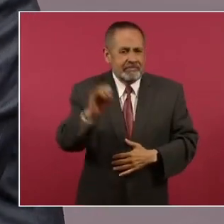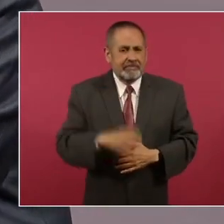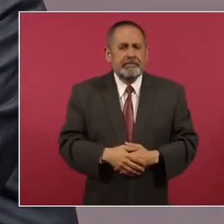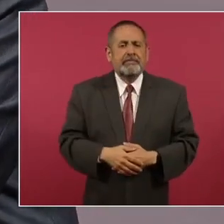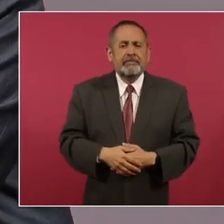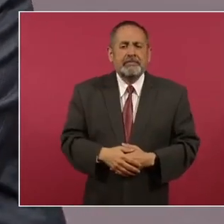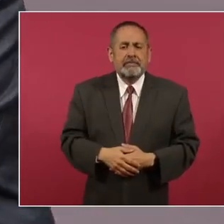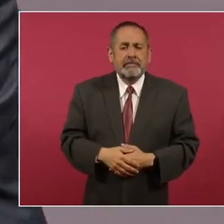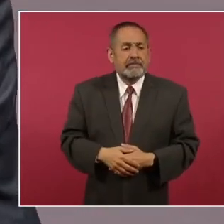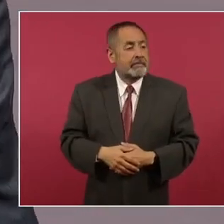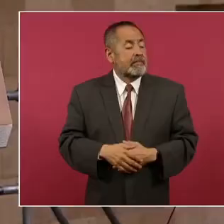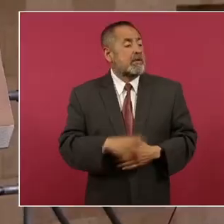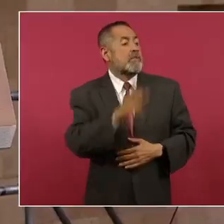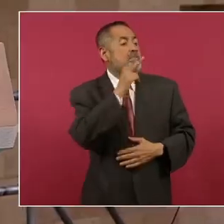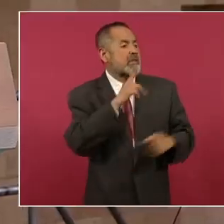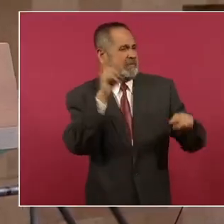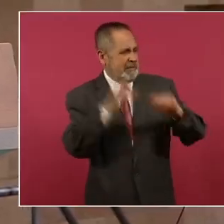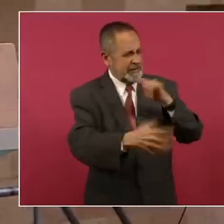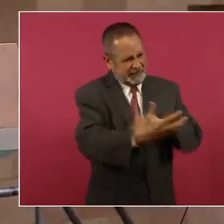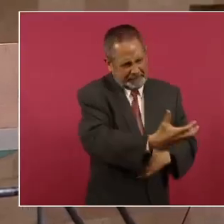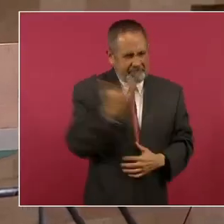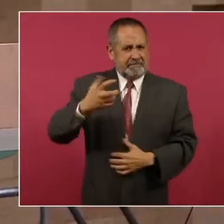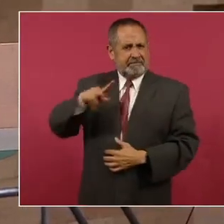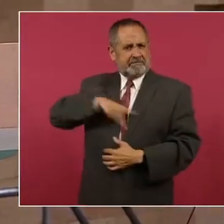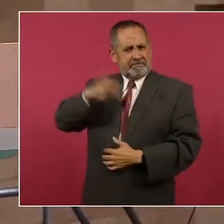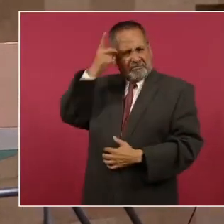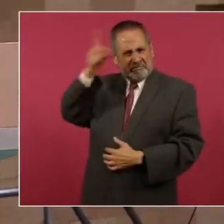¡Viva la expropiación petrolera!